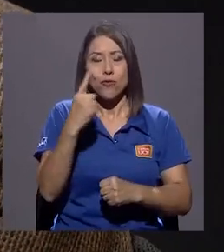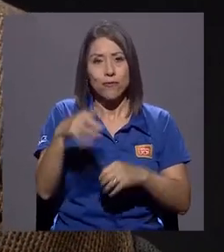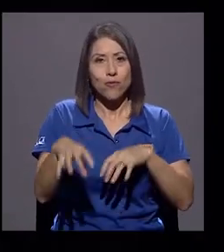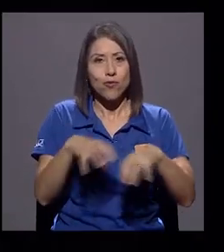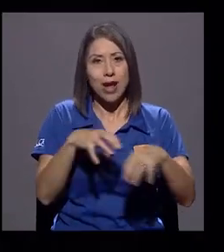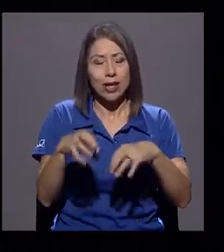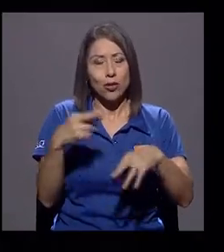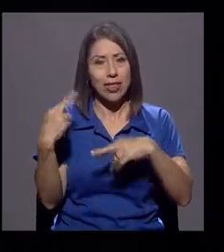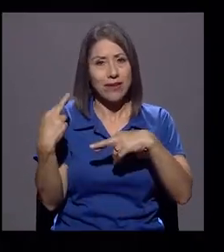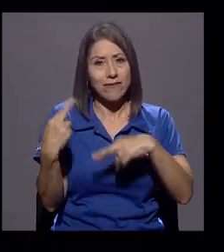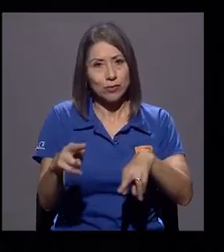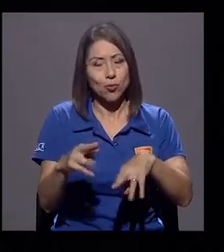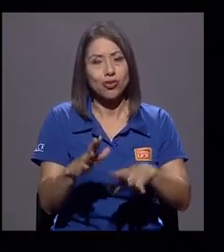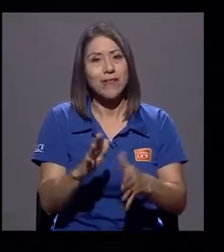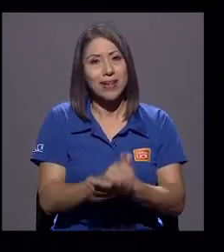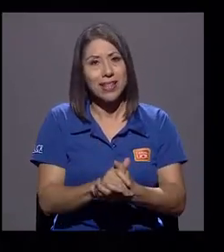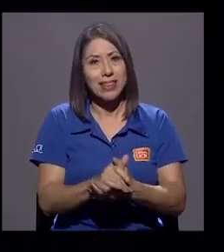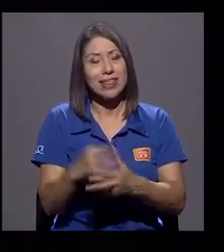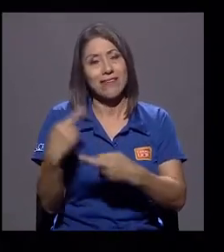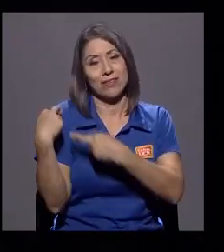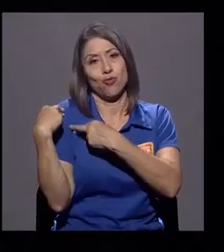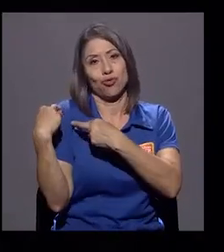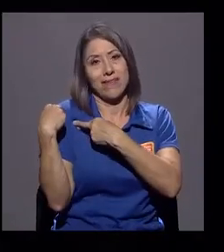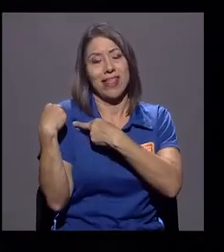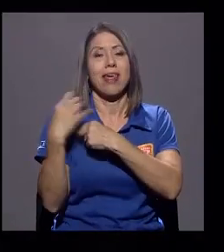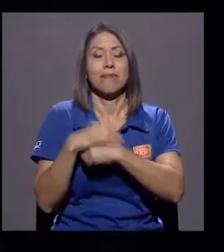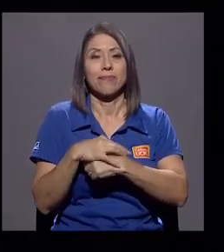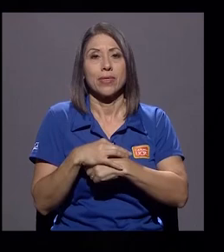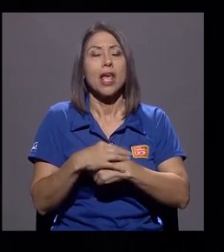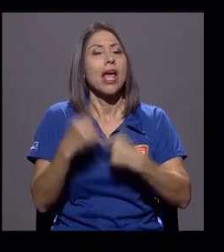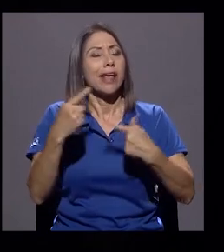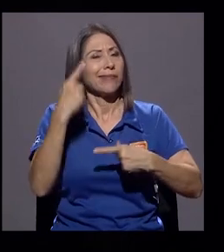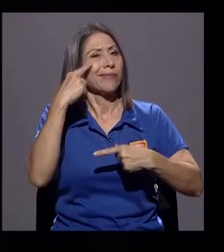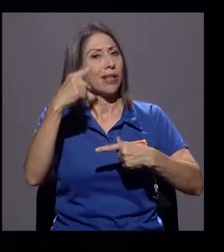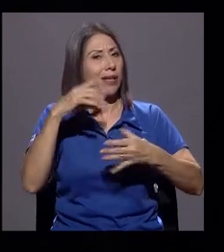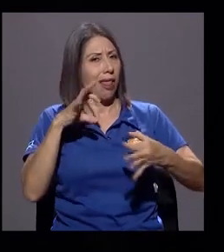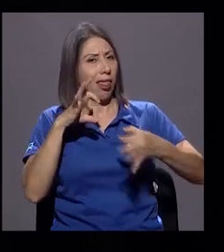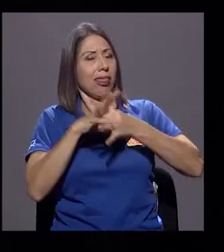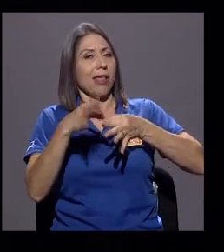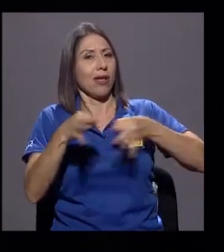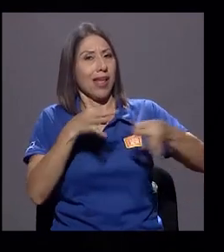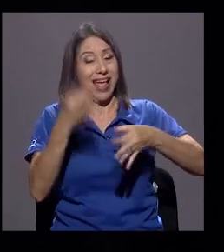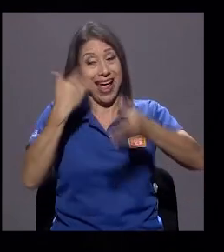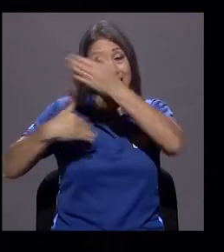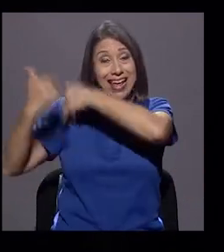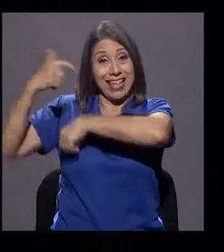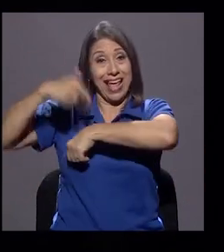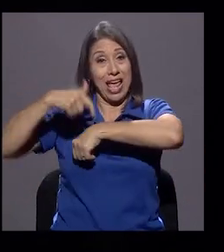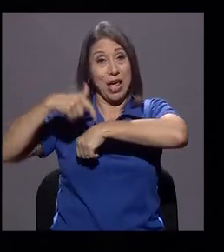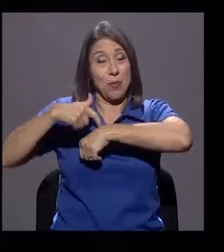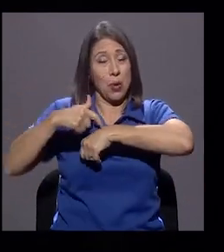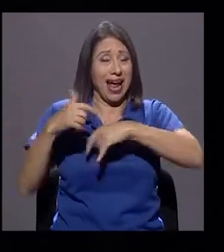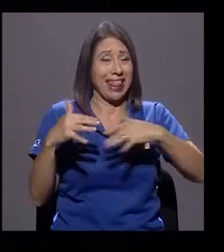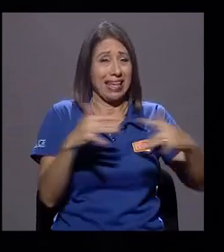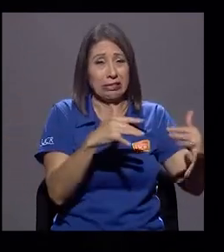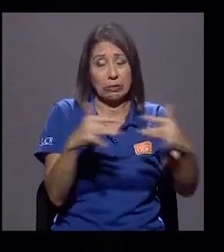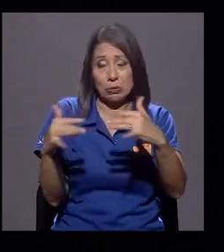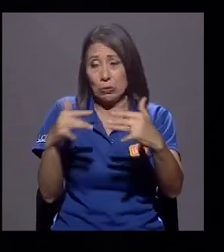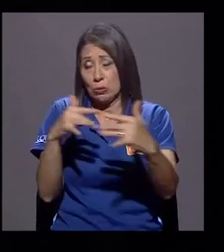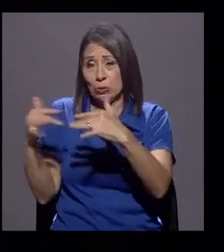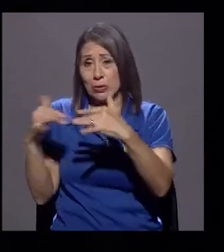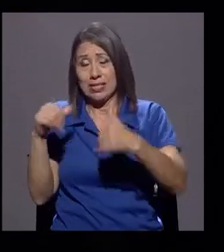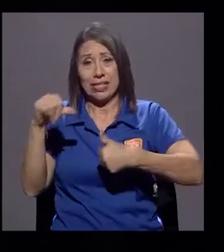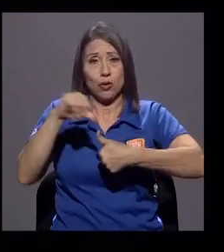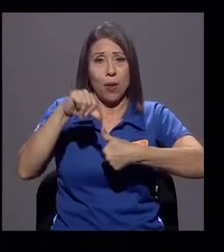yo contextualizó si ha sido importante en aquella en aquella época del conflicto armado en toda centroamérica